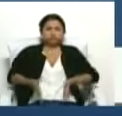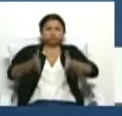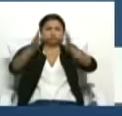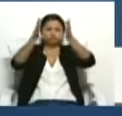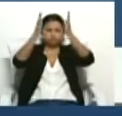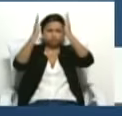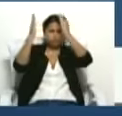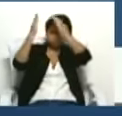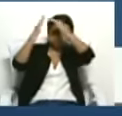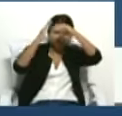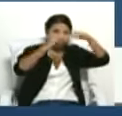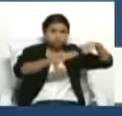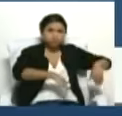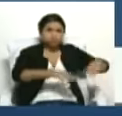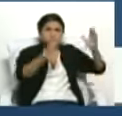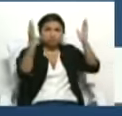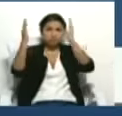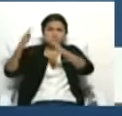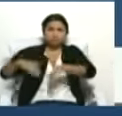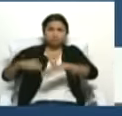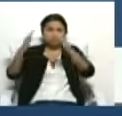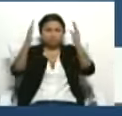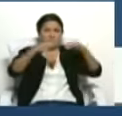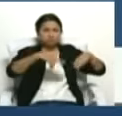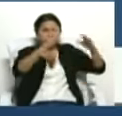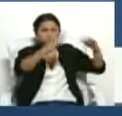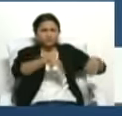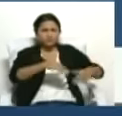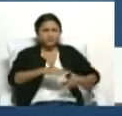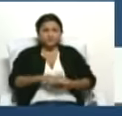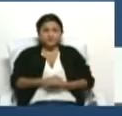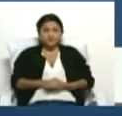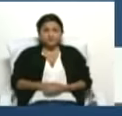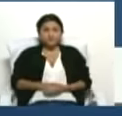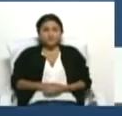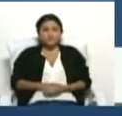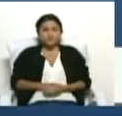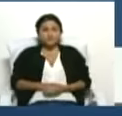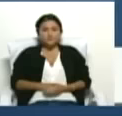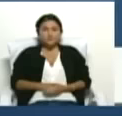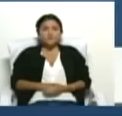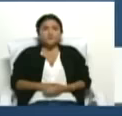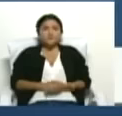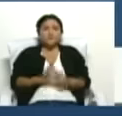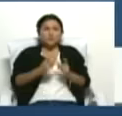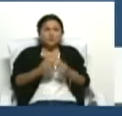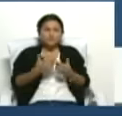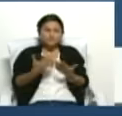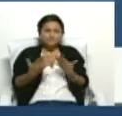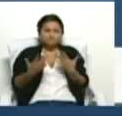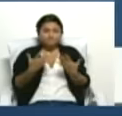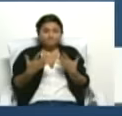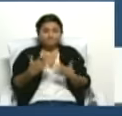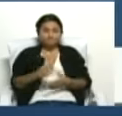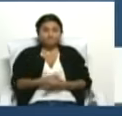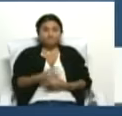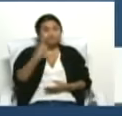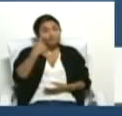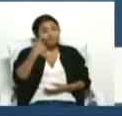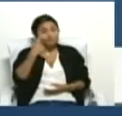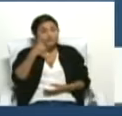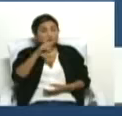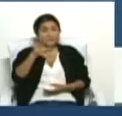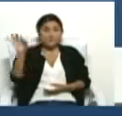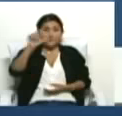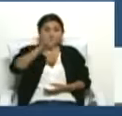completamente destruidos en toda la entrada de Damasco y sus afueras. Pero vean ustedes, más de 100